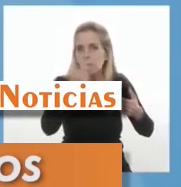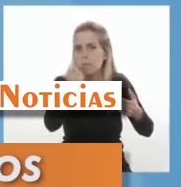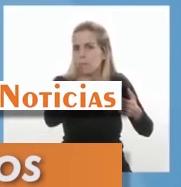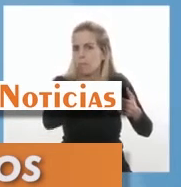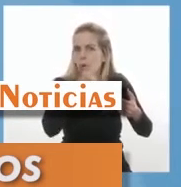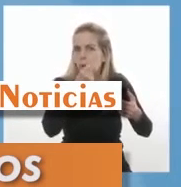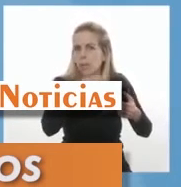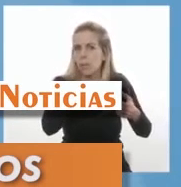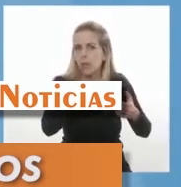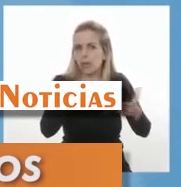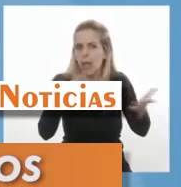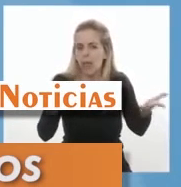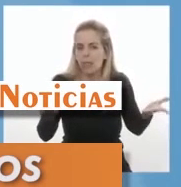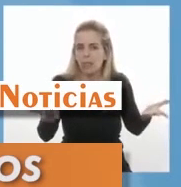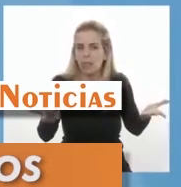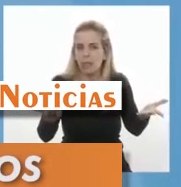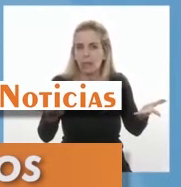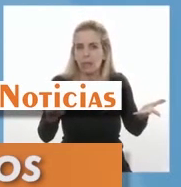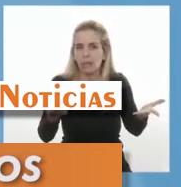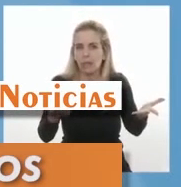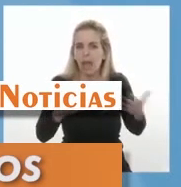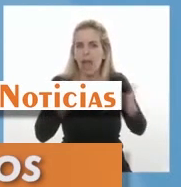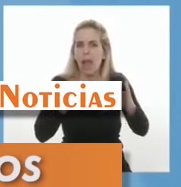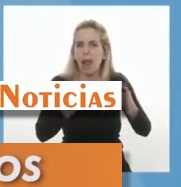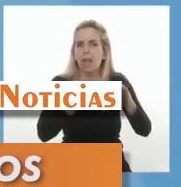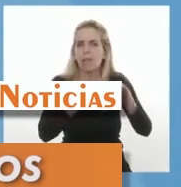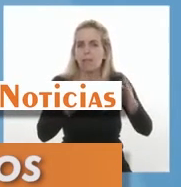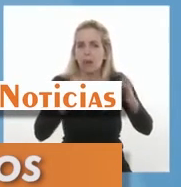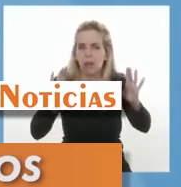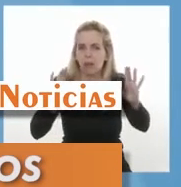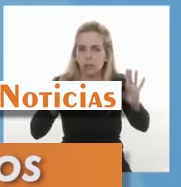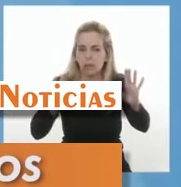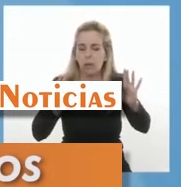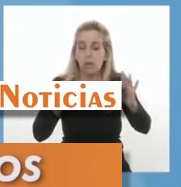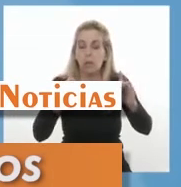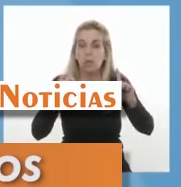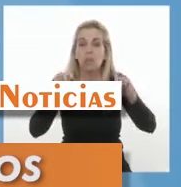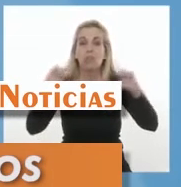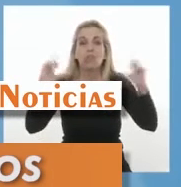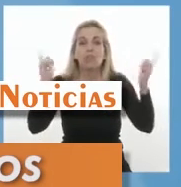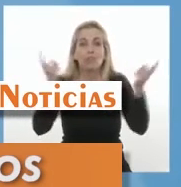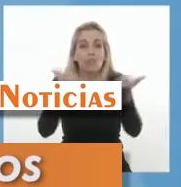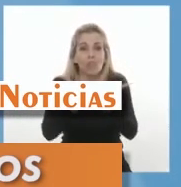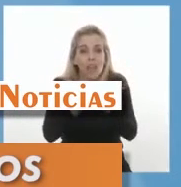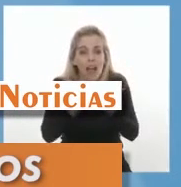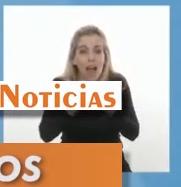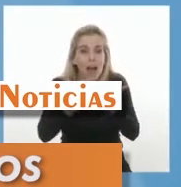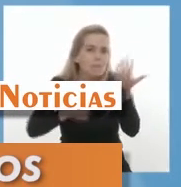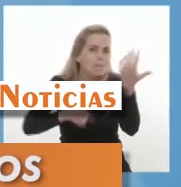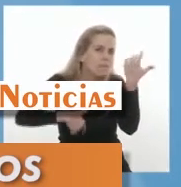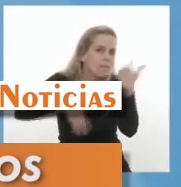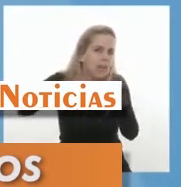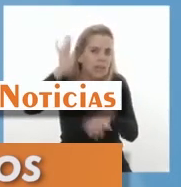para realizar un control estricto? Es imposible, no existe en el mundo. No alcanza y no creo que vaya a pasar como esos controles